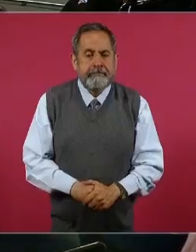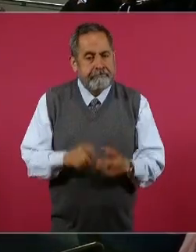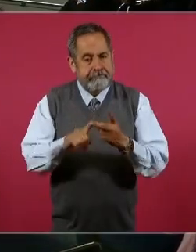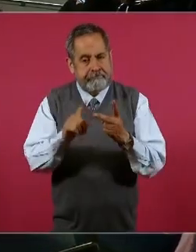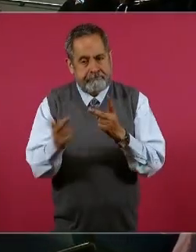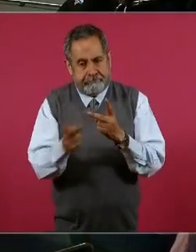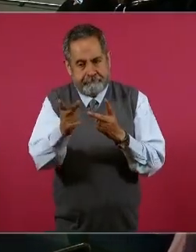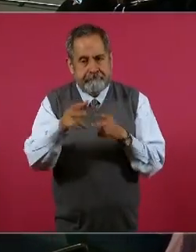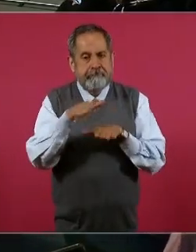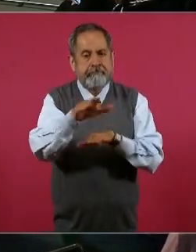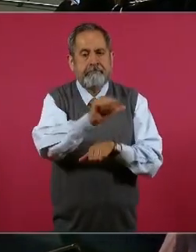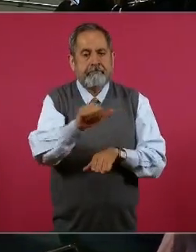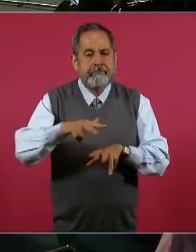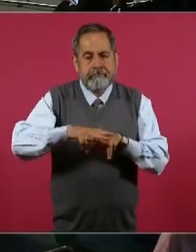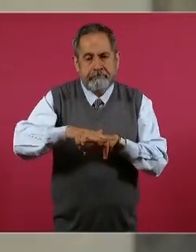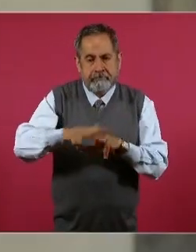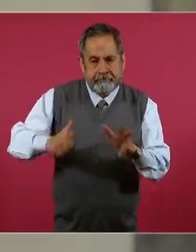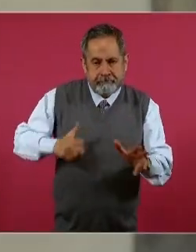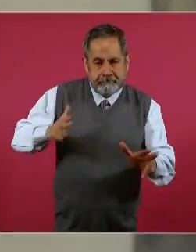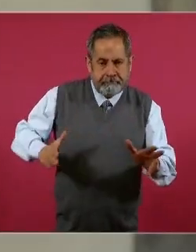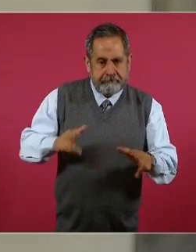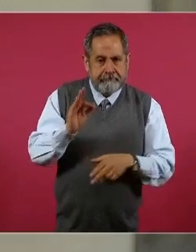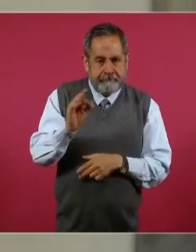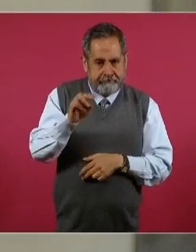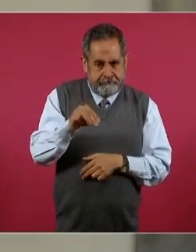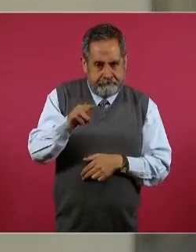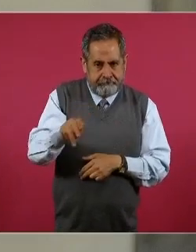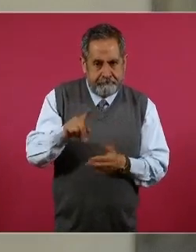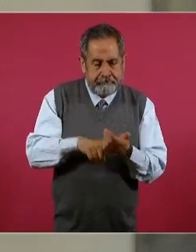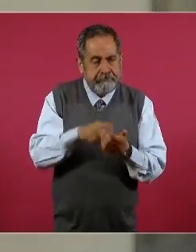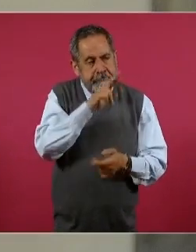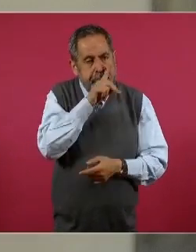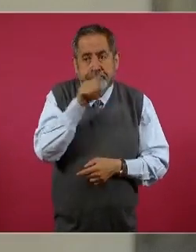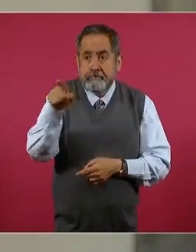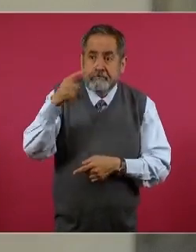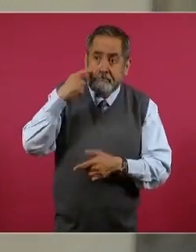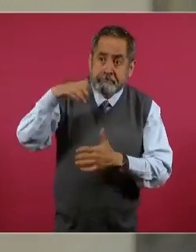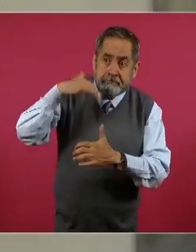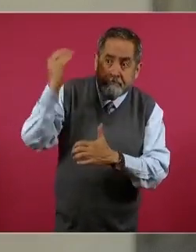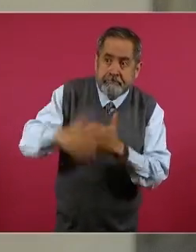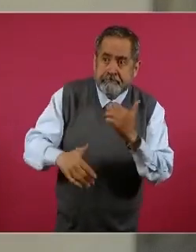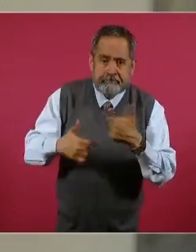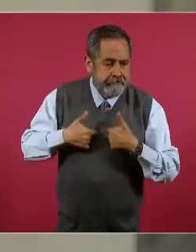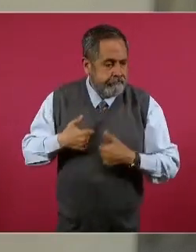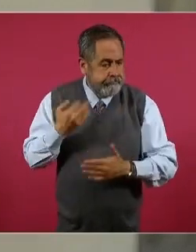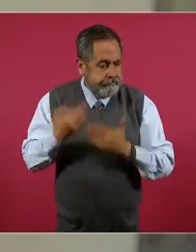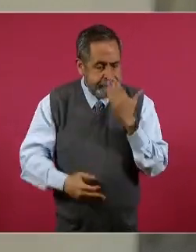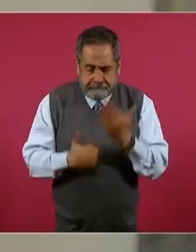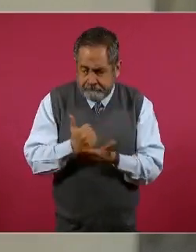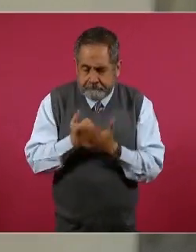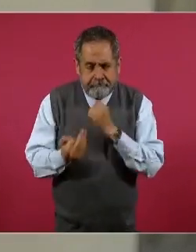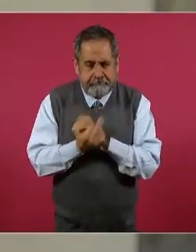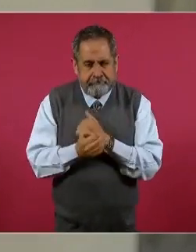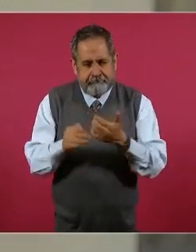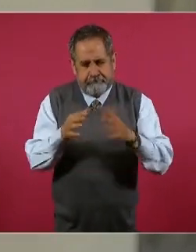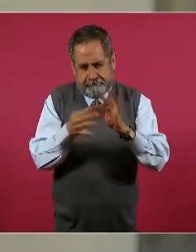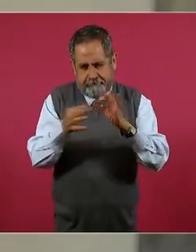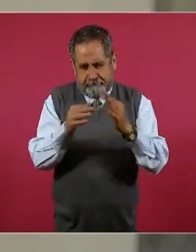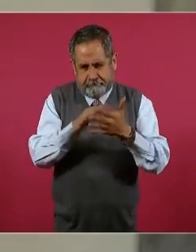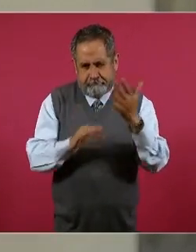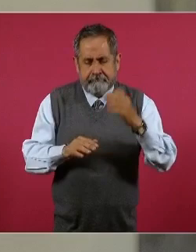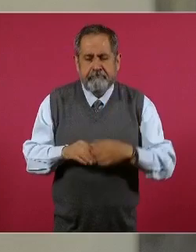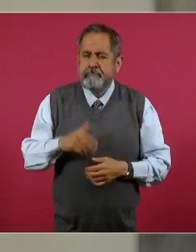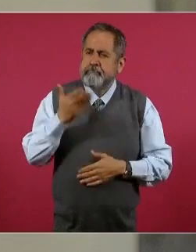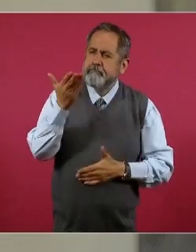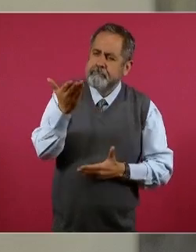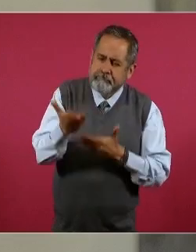la justicia social no ha llegado a ellos. Le voy a leer textualmente una parte, porque es muy grande su planteamiento, y dice: de la